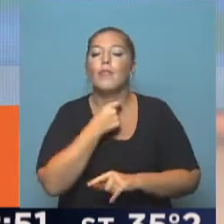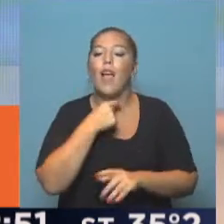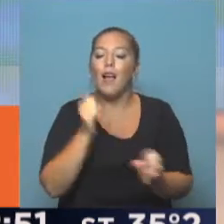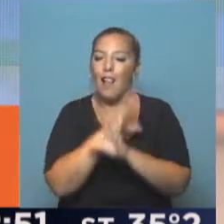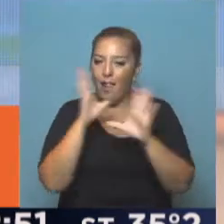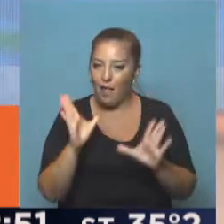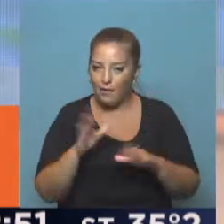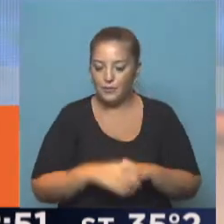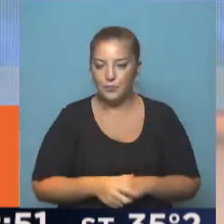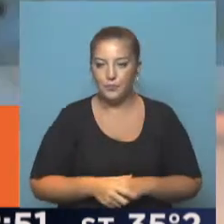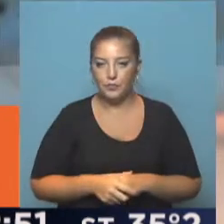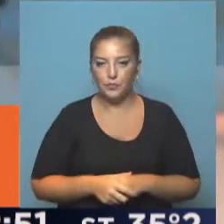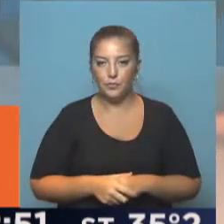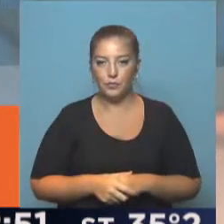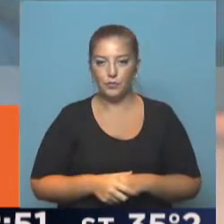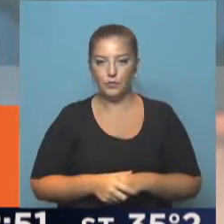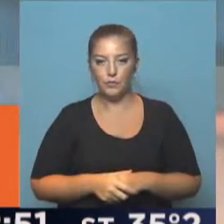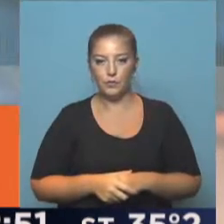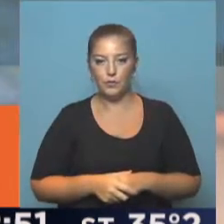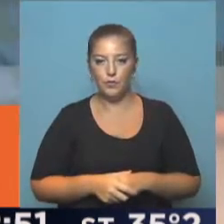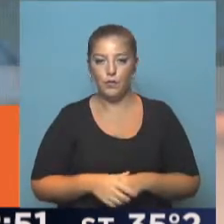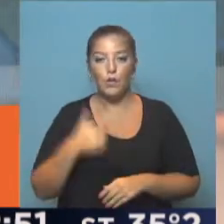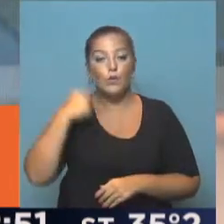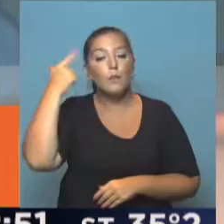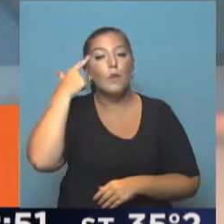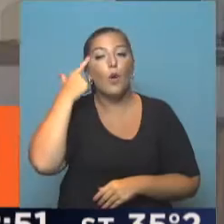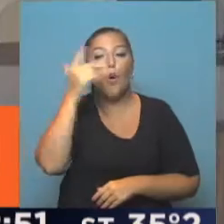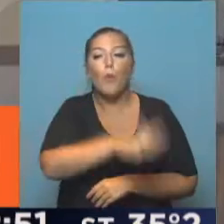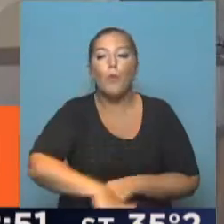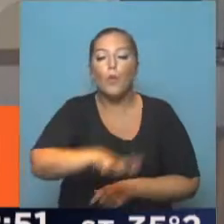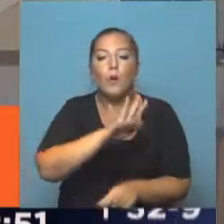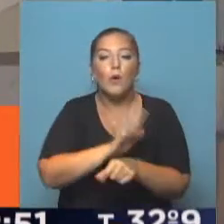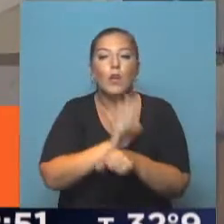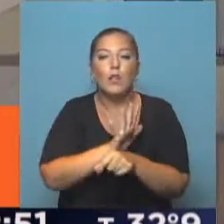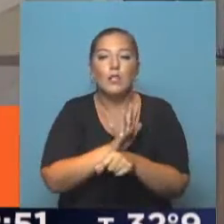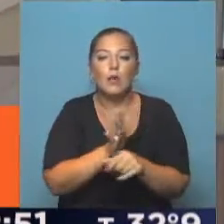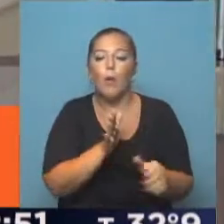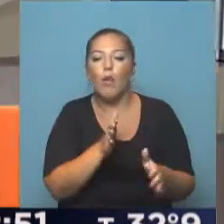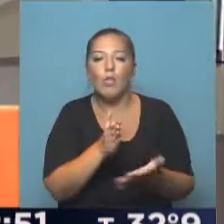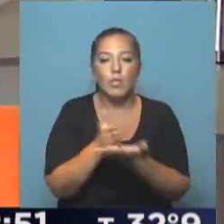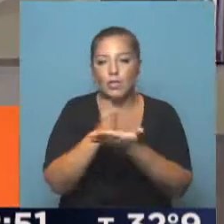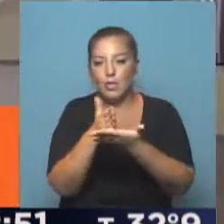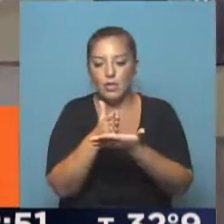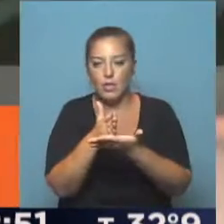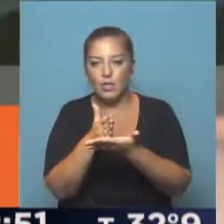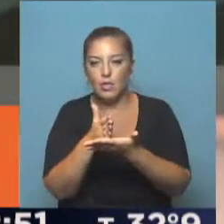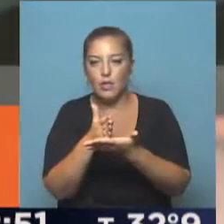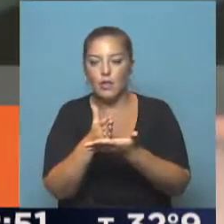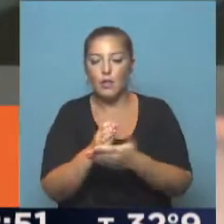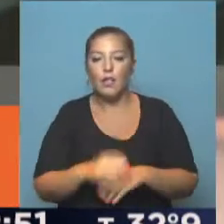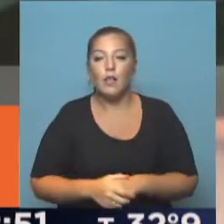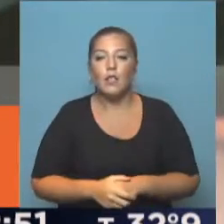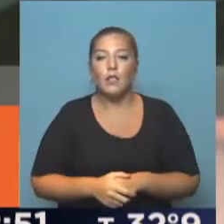aclarar en ese caso es que desde mi perspectiva el populismo es un fenómeno muy ambivalente, ¿no? Es decir, es un fenómeno que